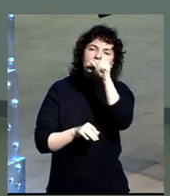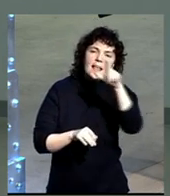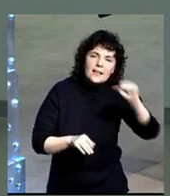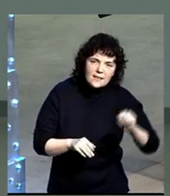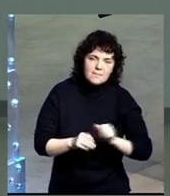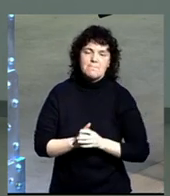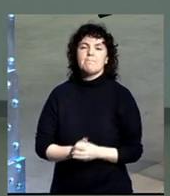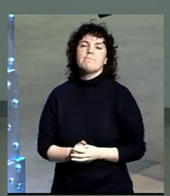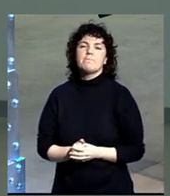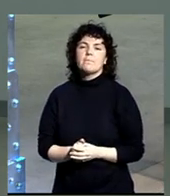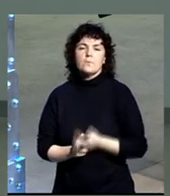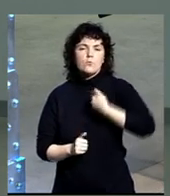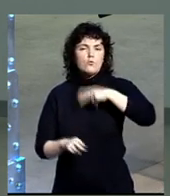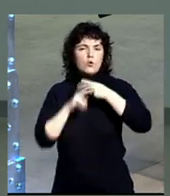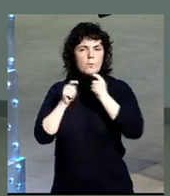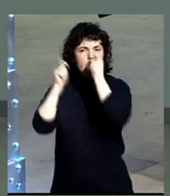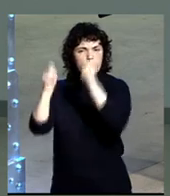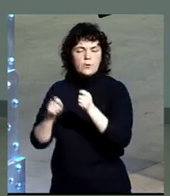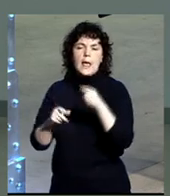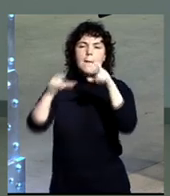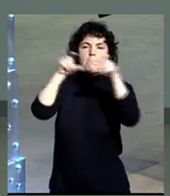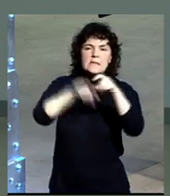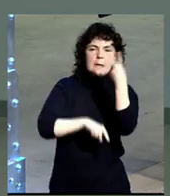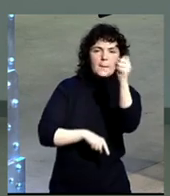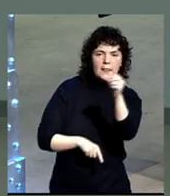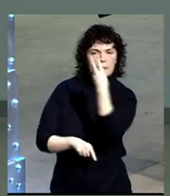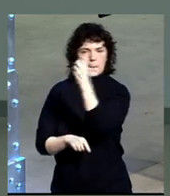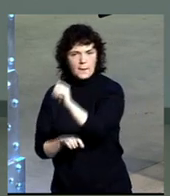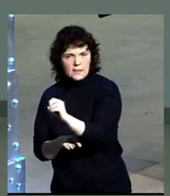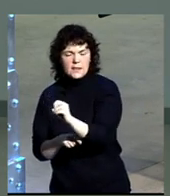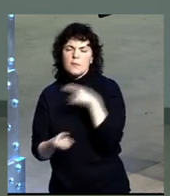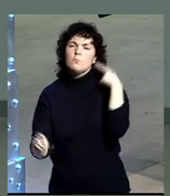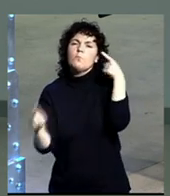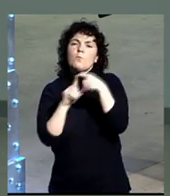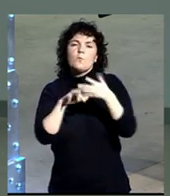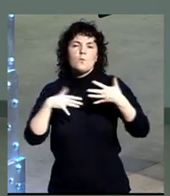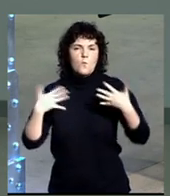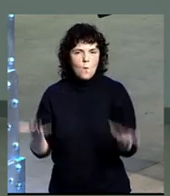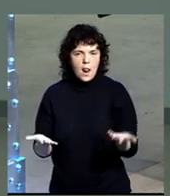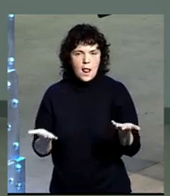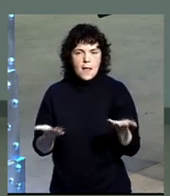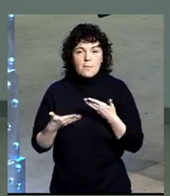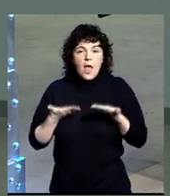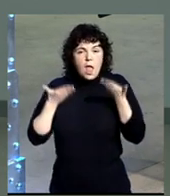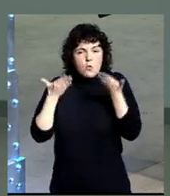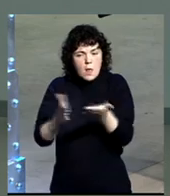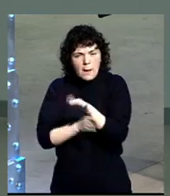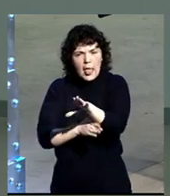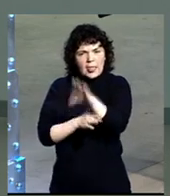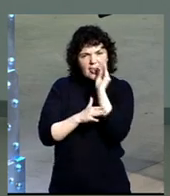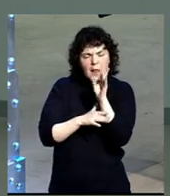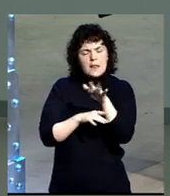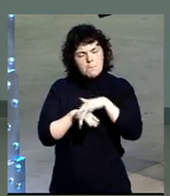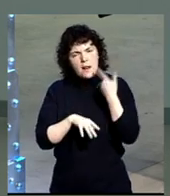que hemos llamado Empresa 2020, y lo que pretende es ayudar a entender o debatir sobre